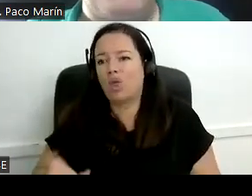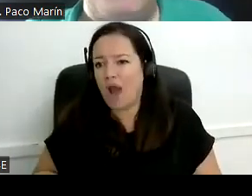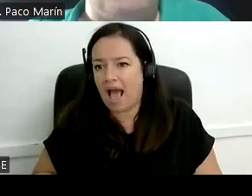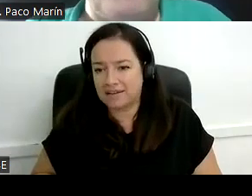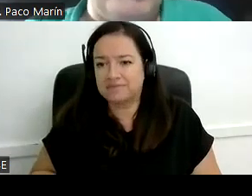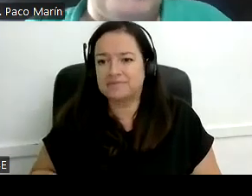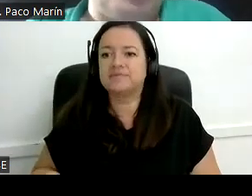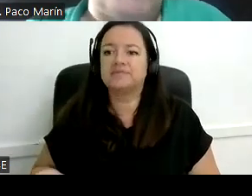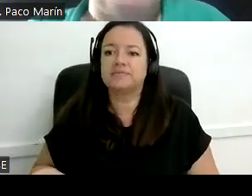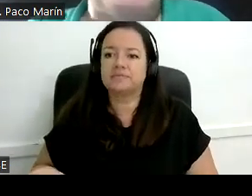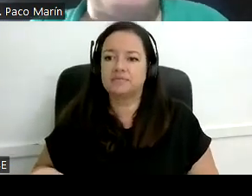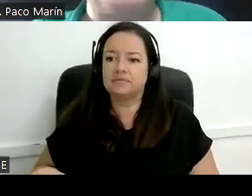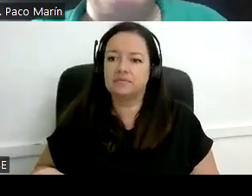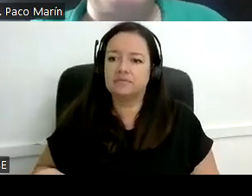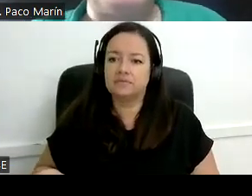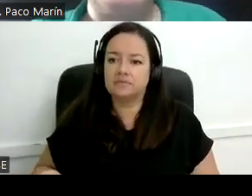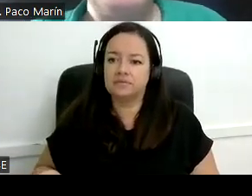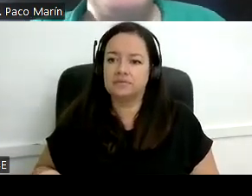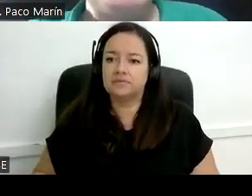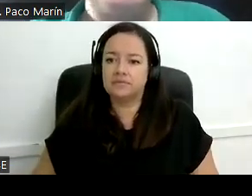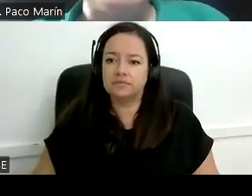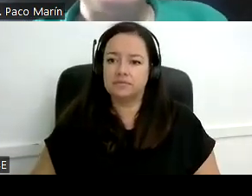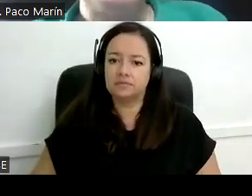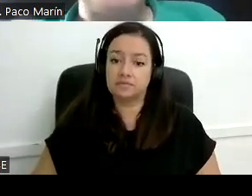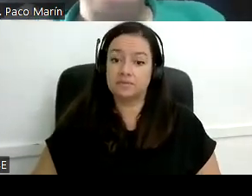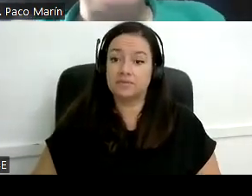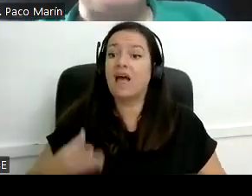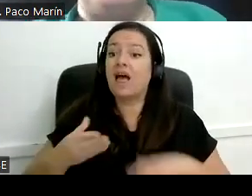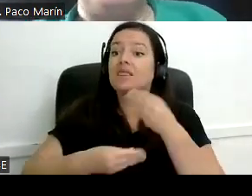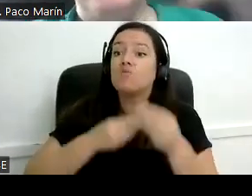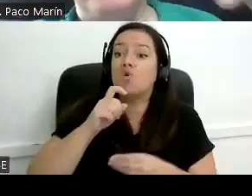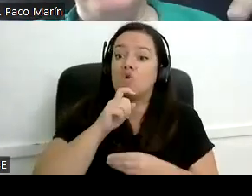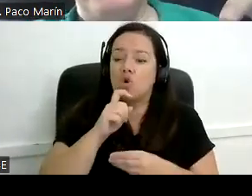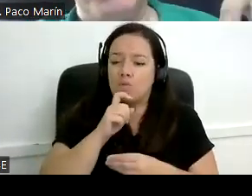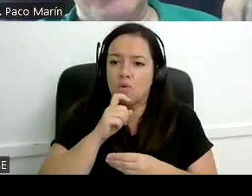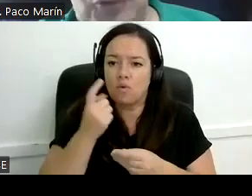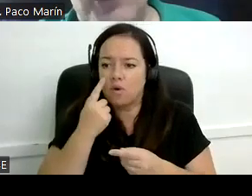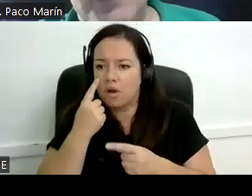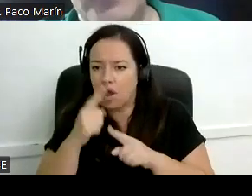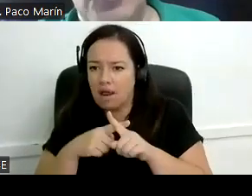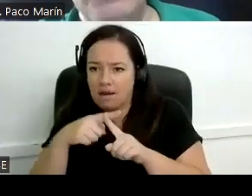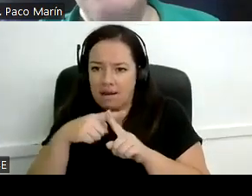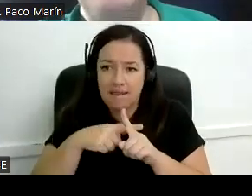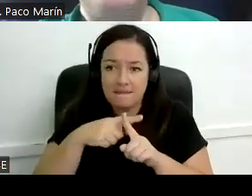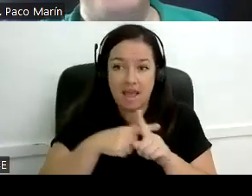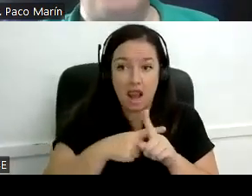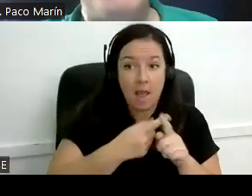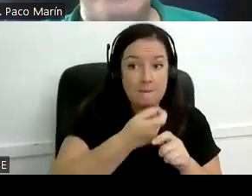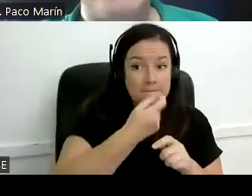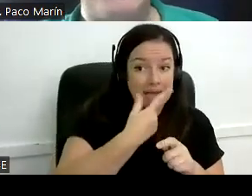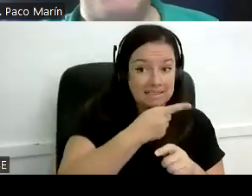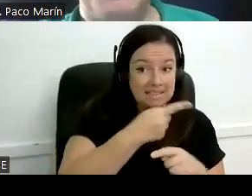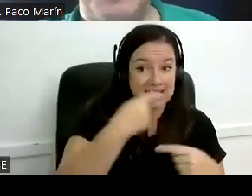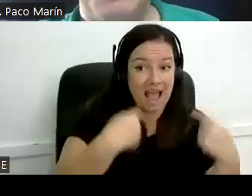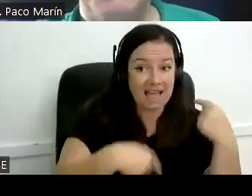la verdura es uno de los pilares fundamentales. Y lo que hacemos es hacerle el control del síndrome teniendo en cuenta que ya